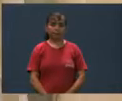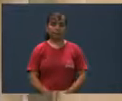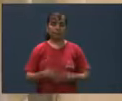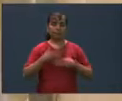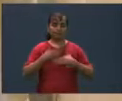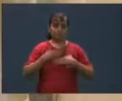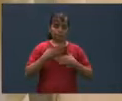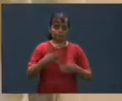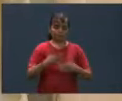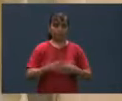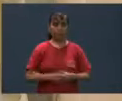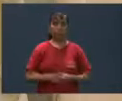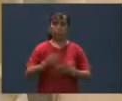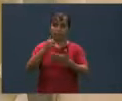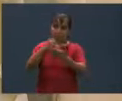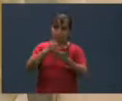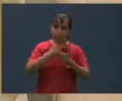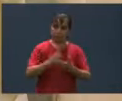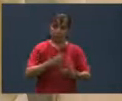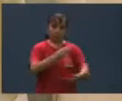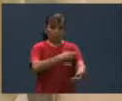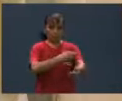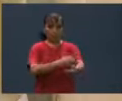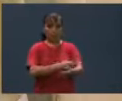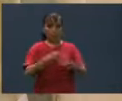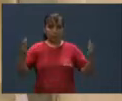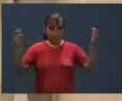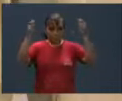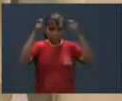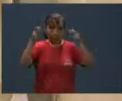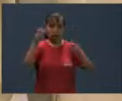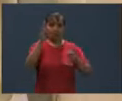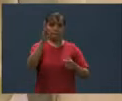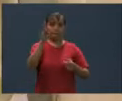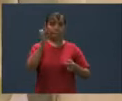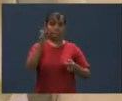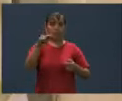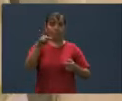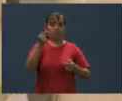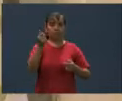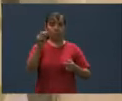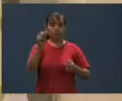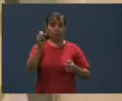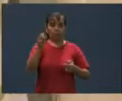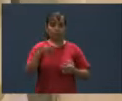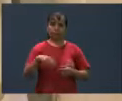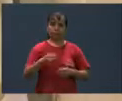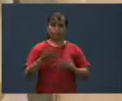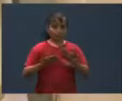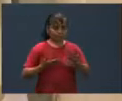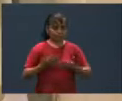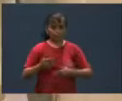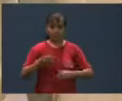Confiando en la intercesión poderosa de San Bernardo, siervo fiel de Dios y